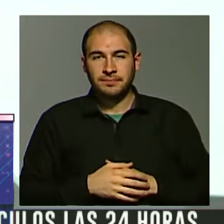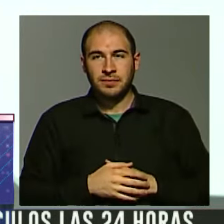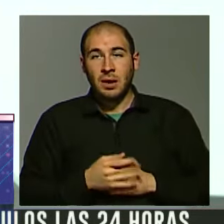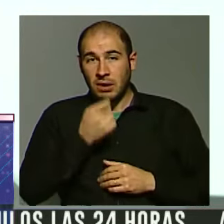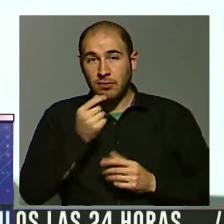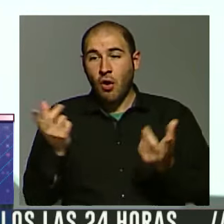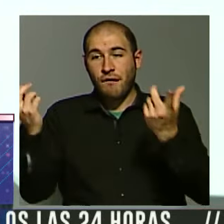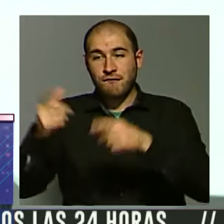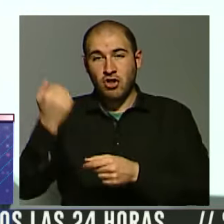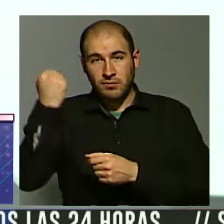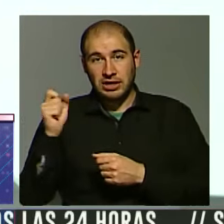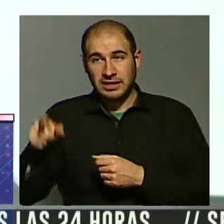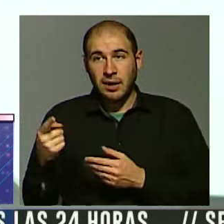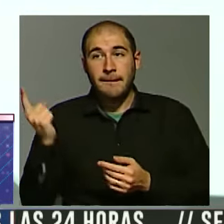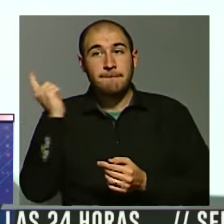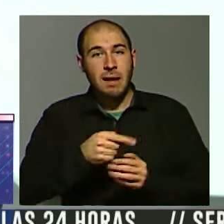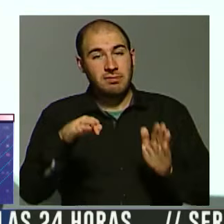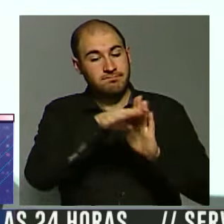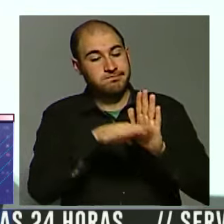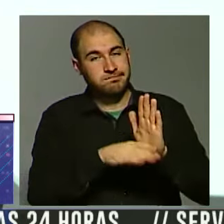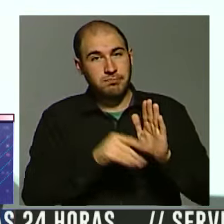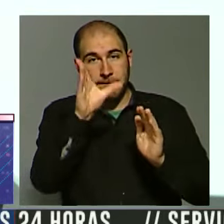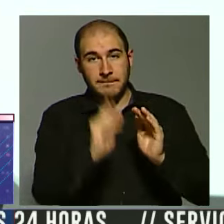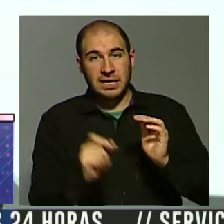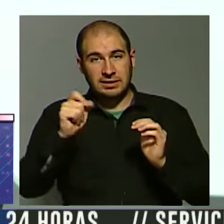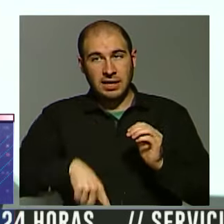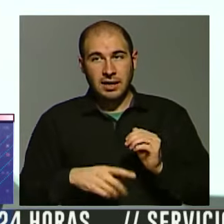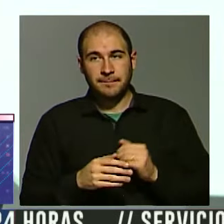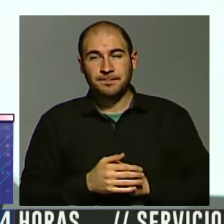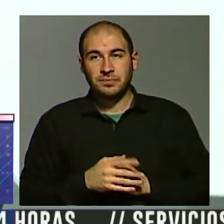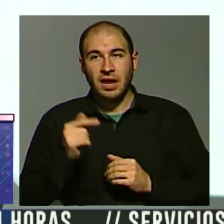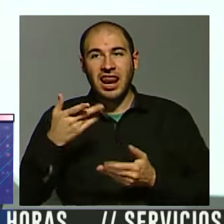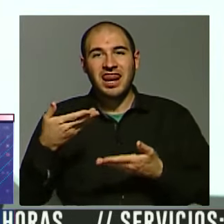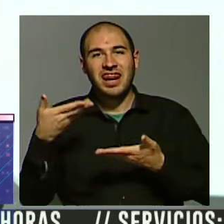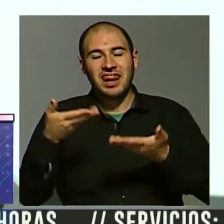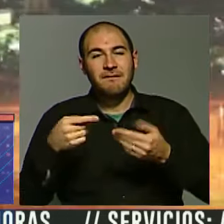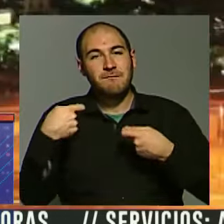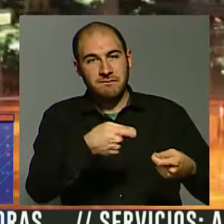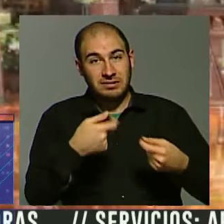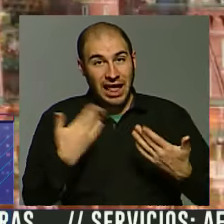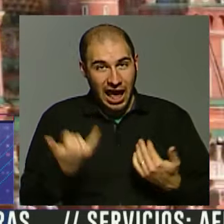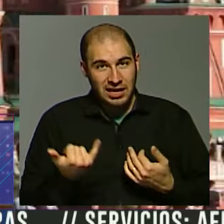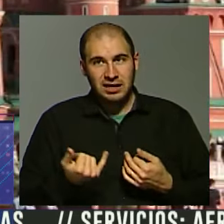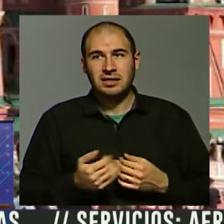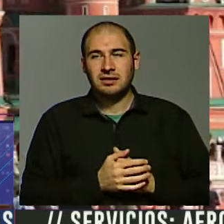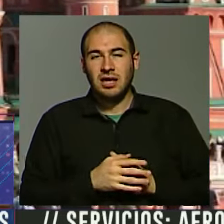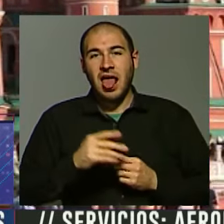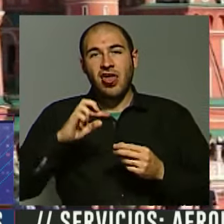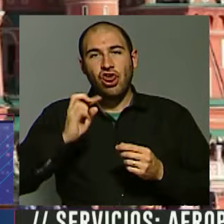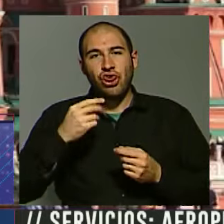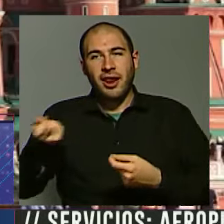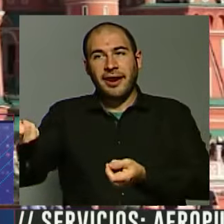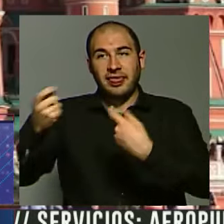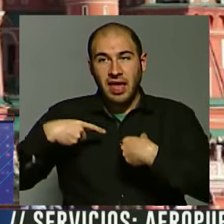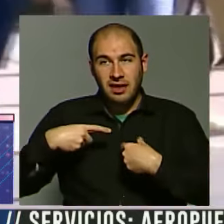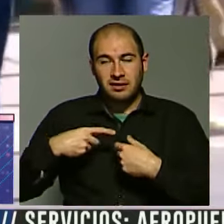el Fondo Monetario, que exige una serie de condiciones a nuestro país, le da un nivel de financiamiento, toda esa cantidad de dólares que van a